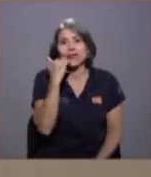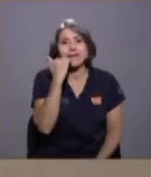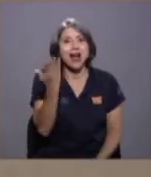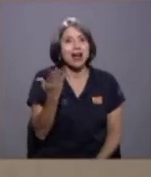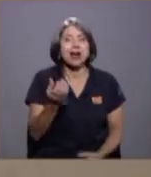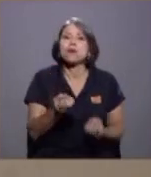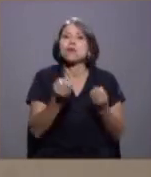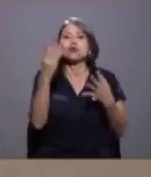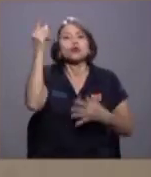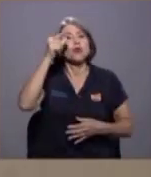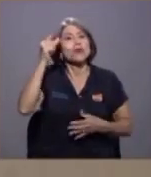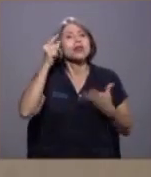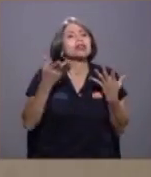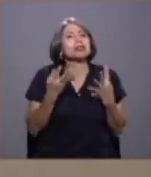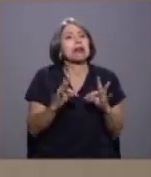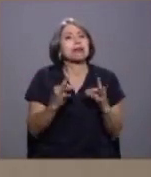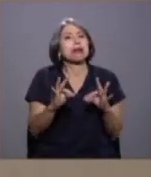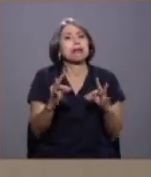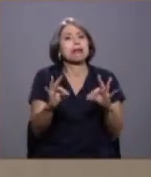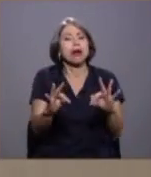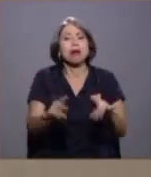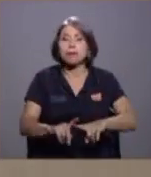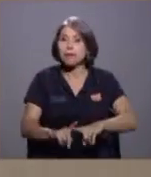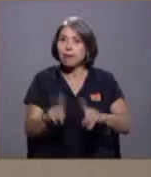lo han intentado, pero por ejemplo,